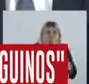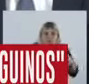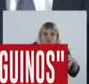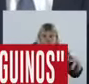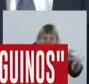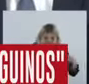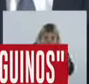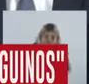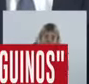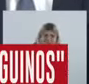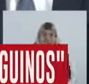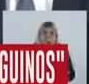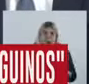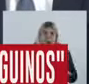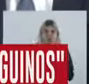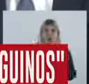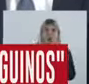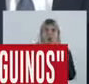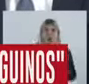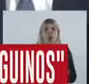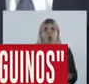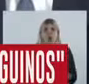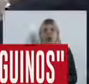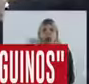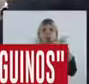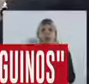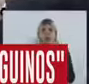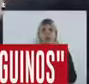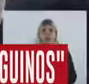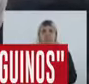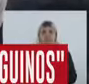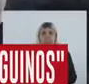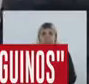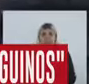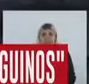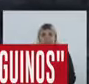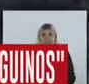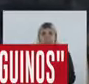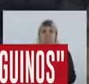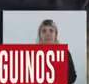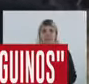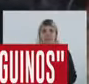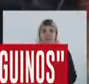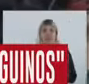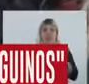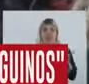y a pelearle a una economía que se caía a pedazos. Por lo tanto,